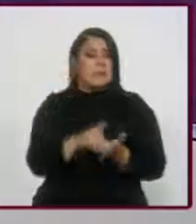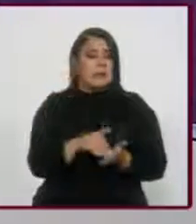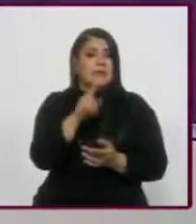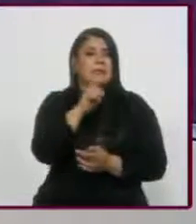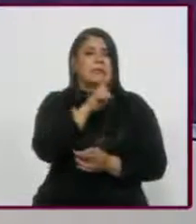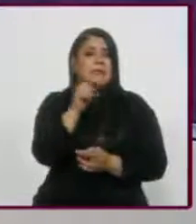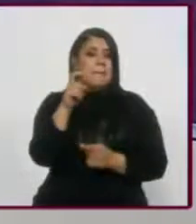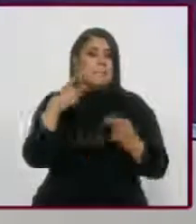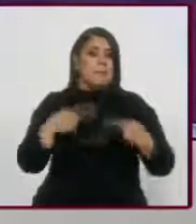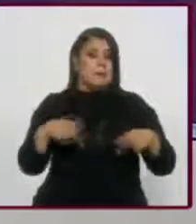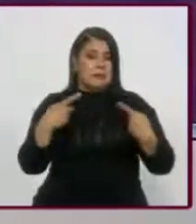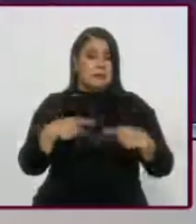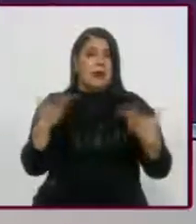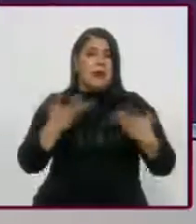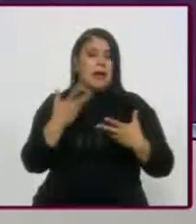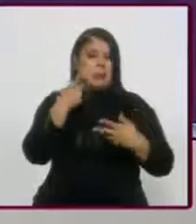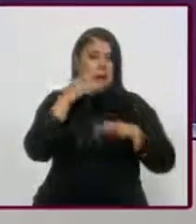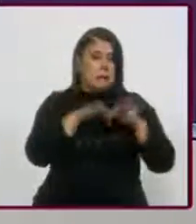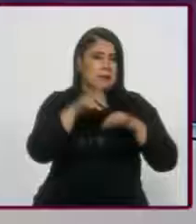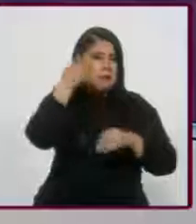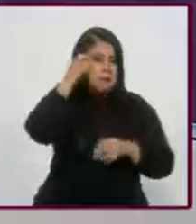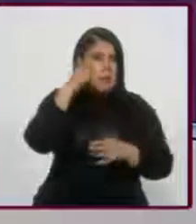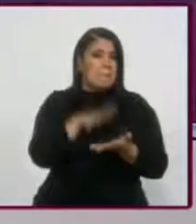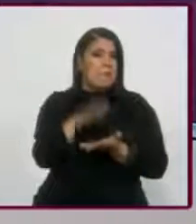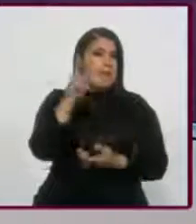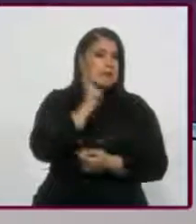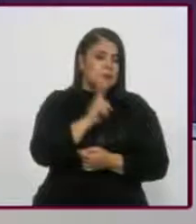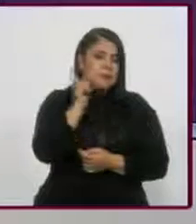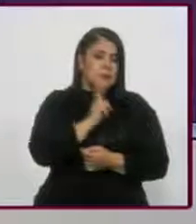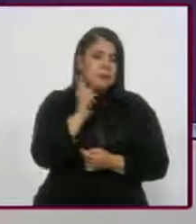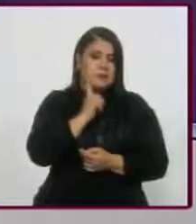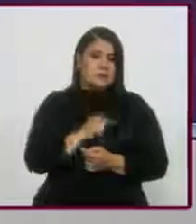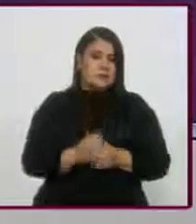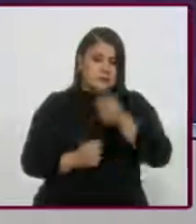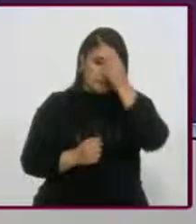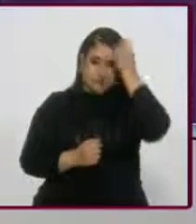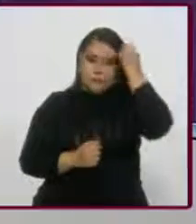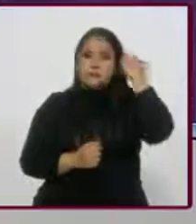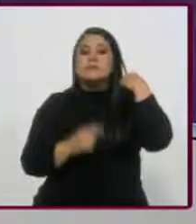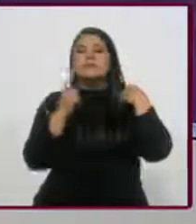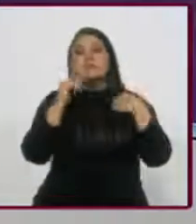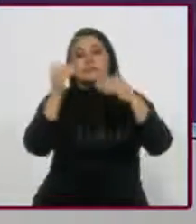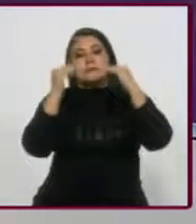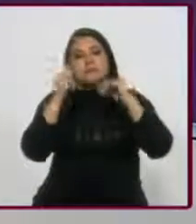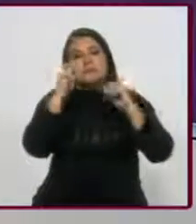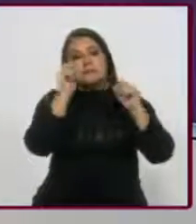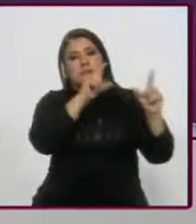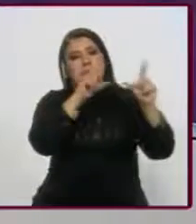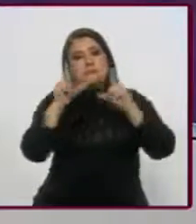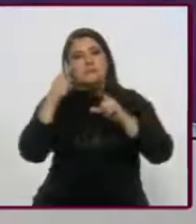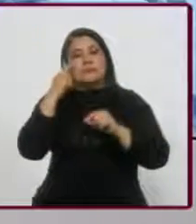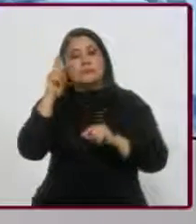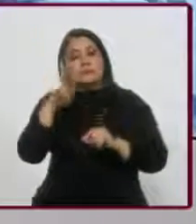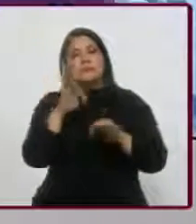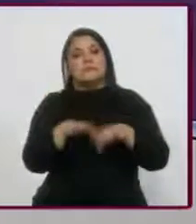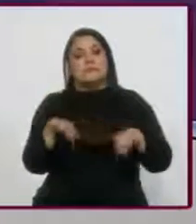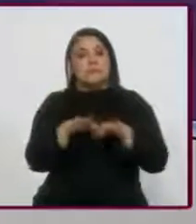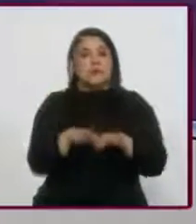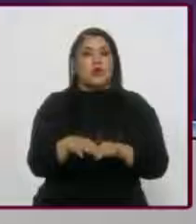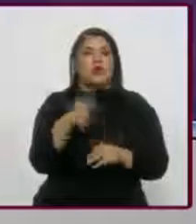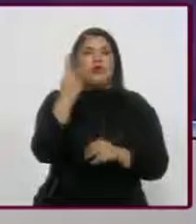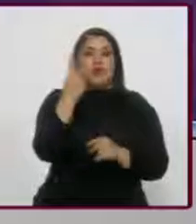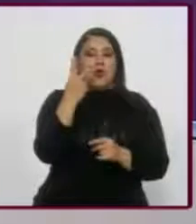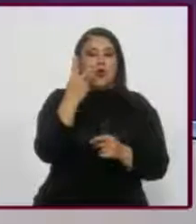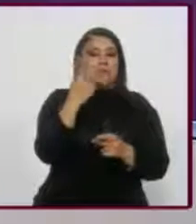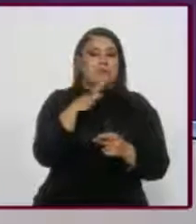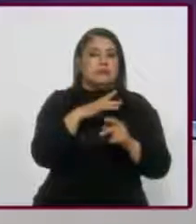2.210.000 personas que lo realizan, en su mayoría son mujeres. El siguiente gráfico me parece muy revelador. Son dos